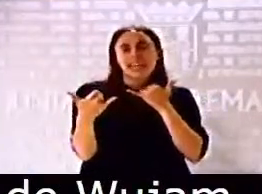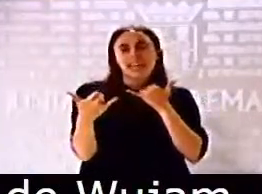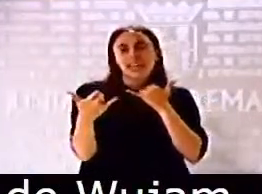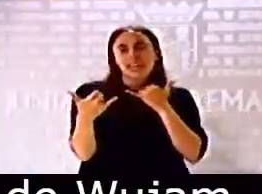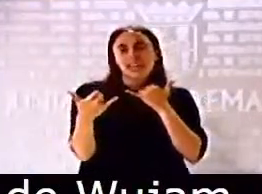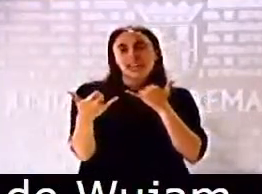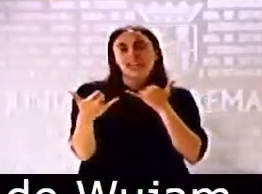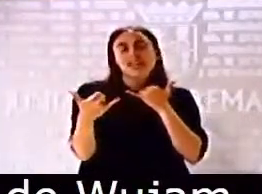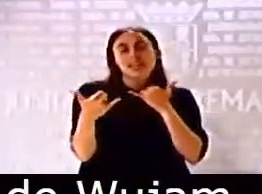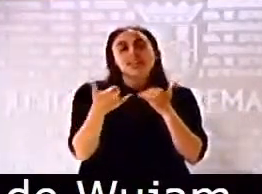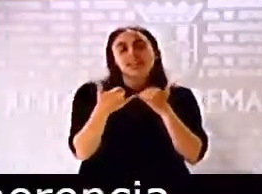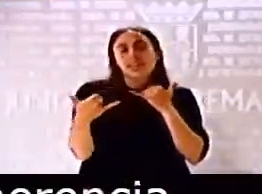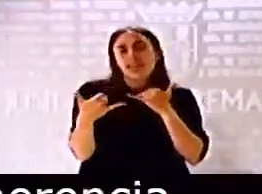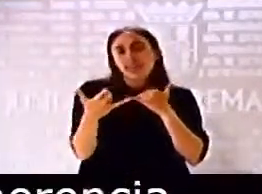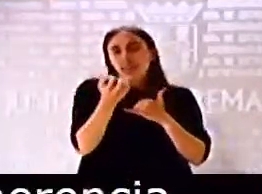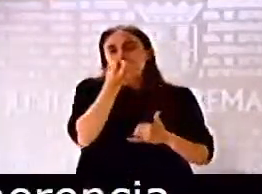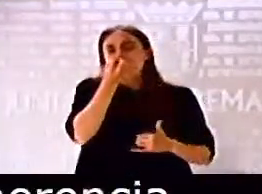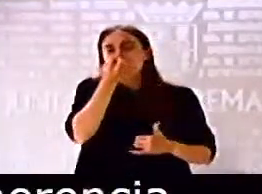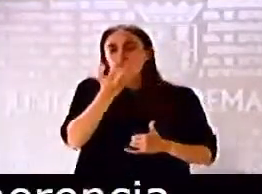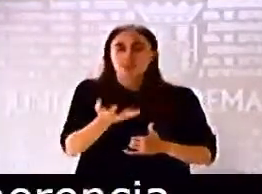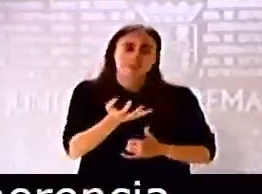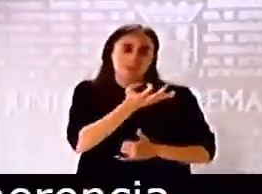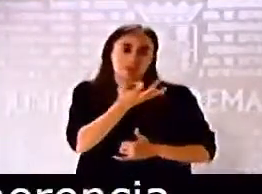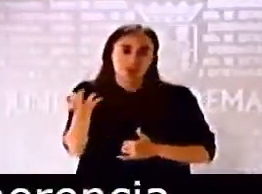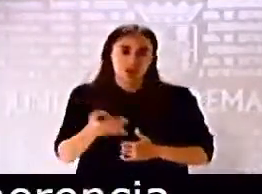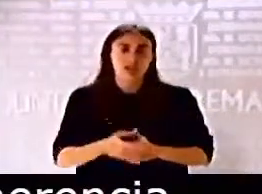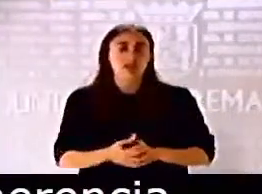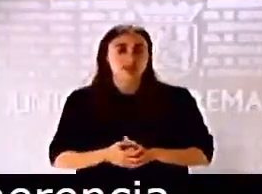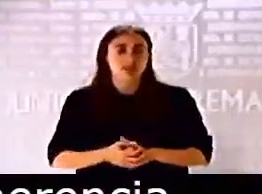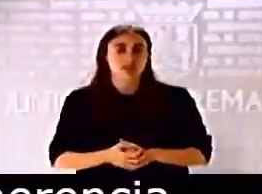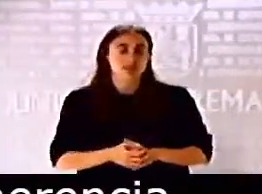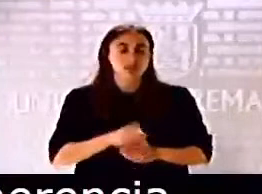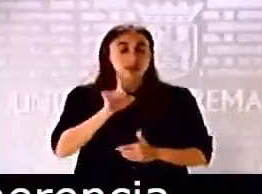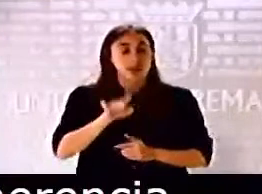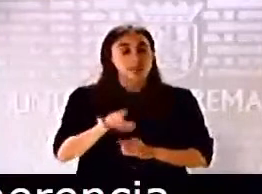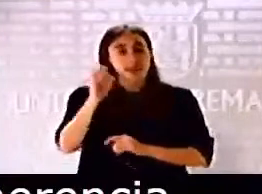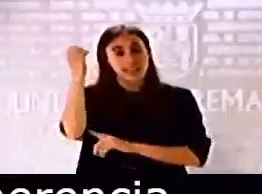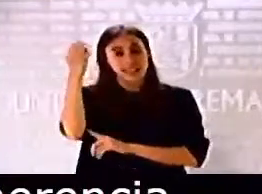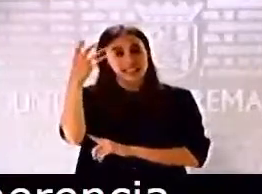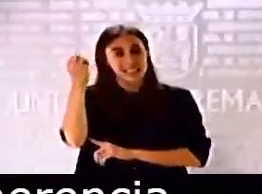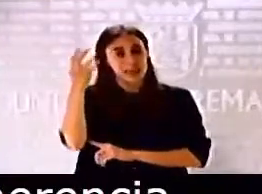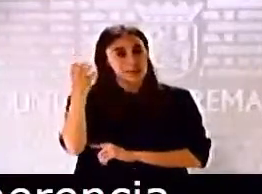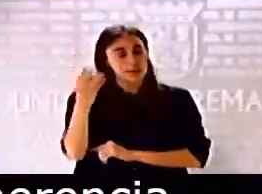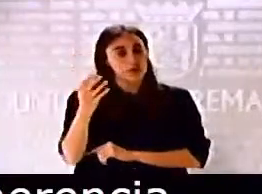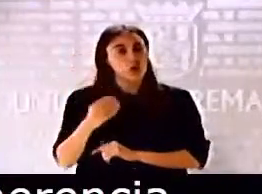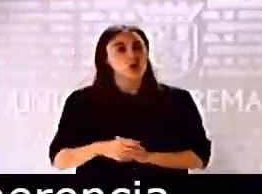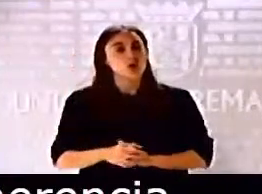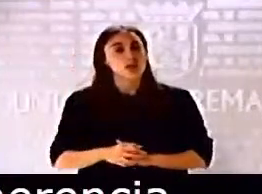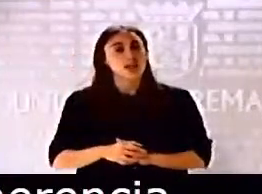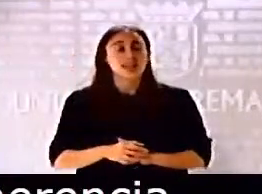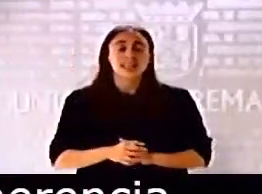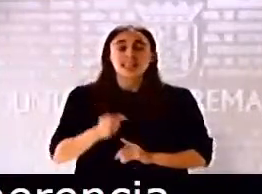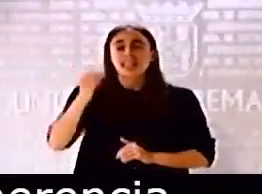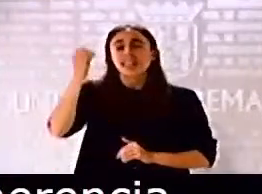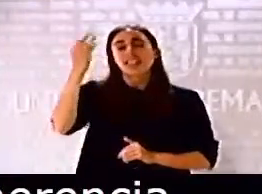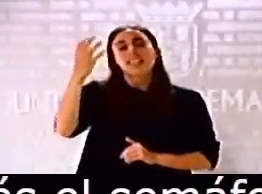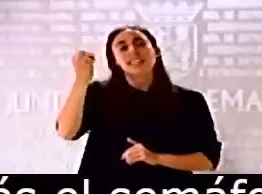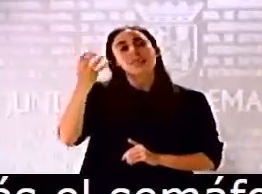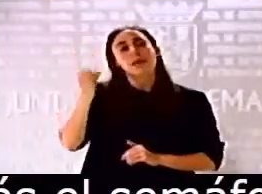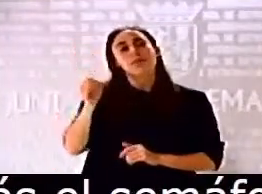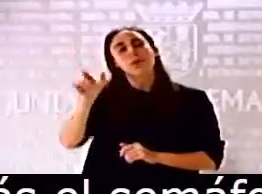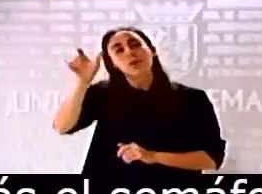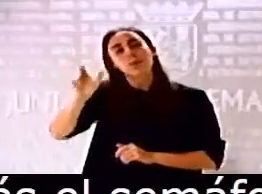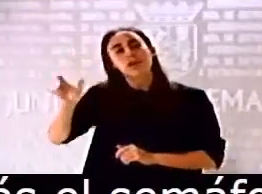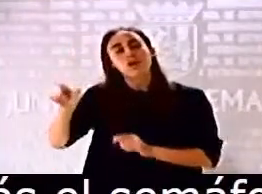excelente en todo este tiempo. Y, además, el semáforo, sobre todo, le ofrece a la gente una hoja de